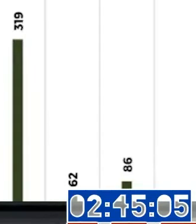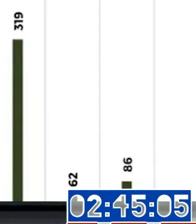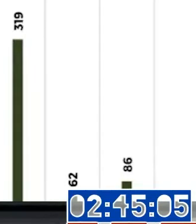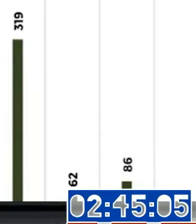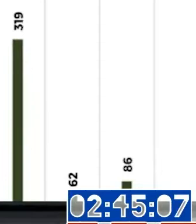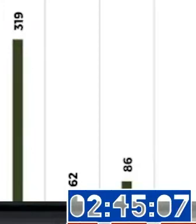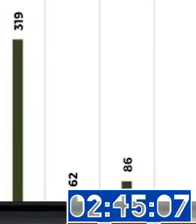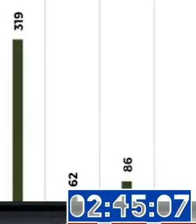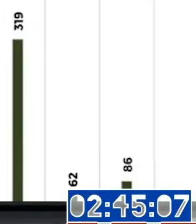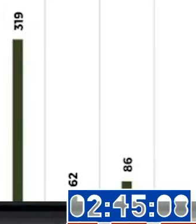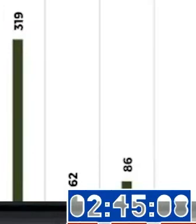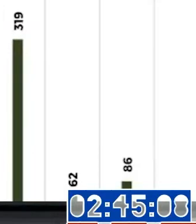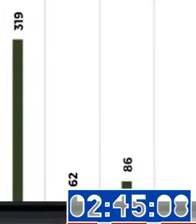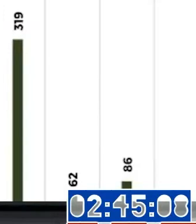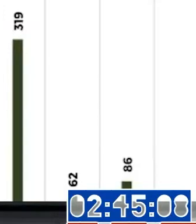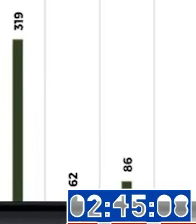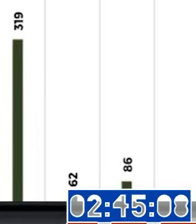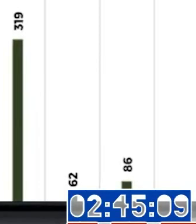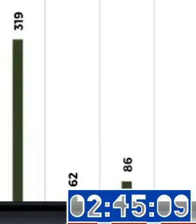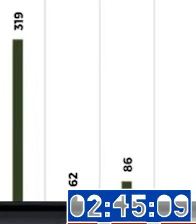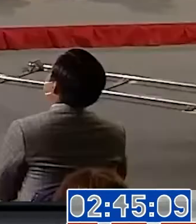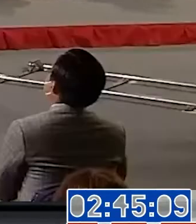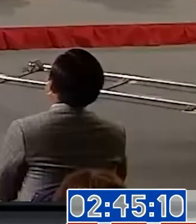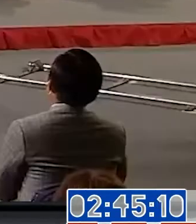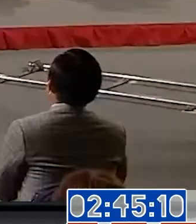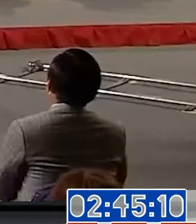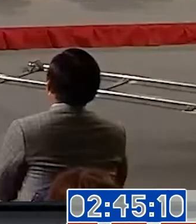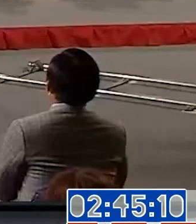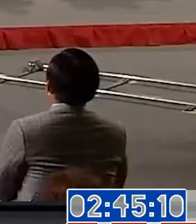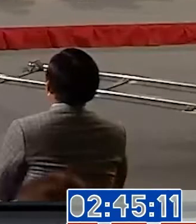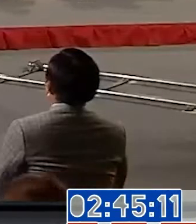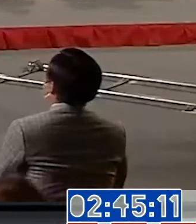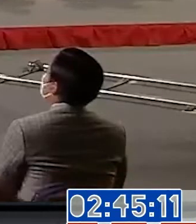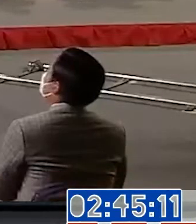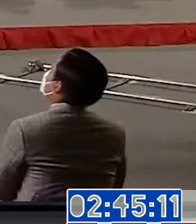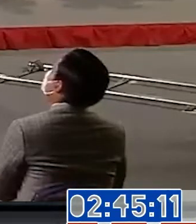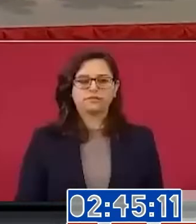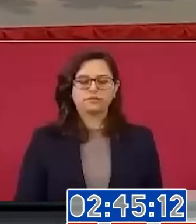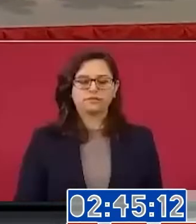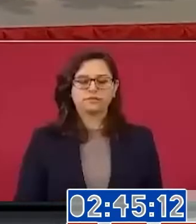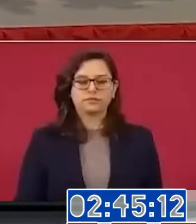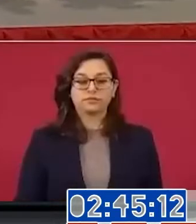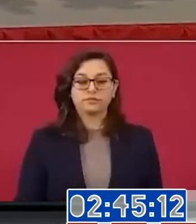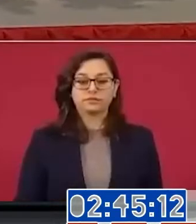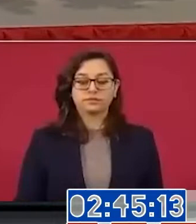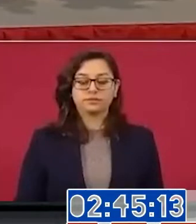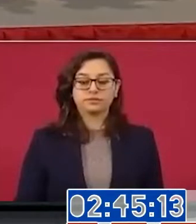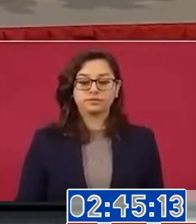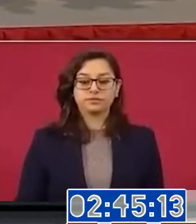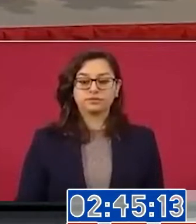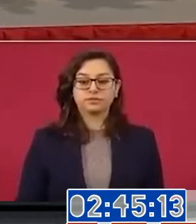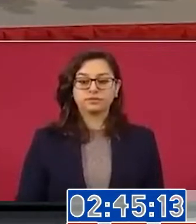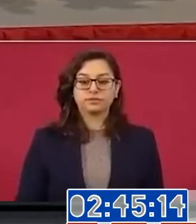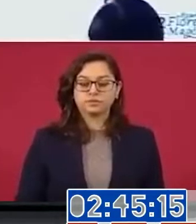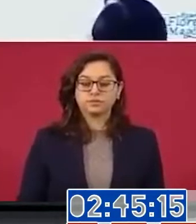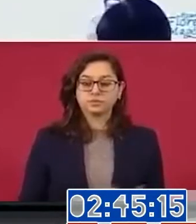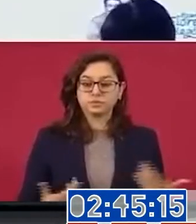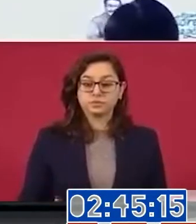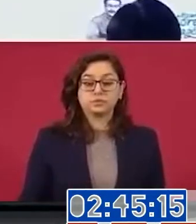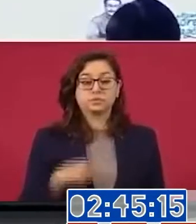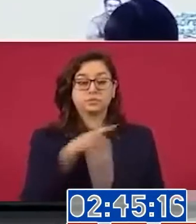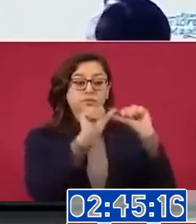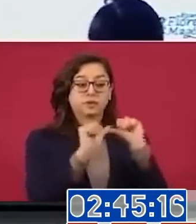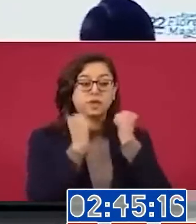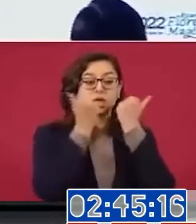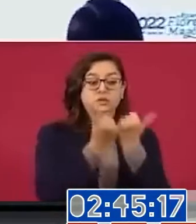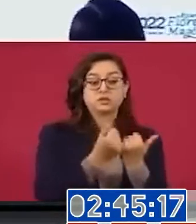la empresa en medio del problema, si un directivo, un empleado de esa empresa, le hubiera rentado su casa al hijo de un presidente. Una pregunta